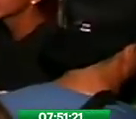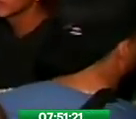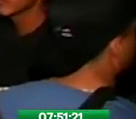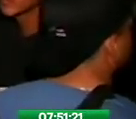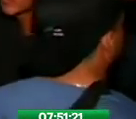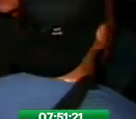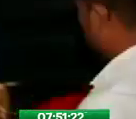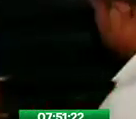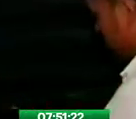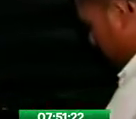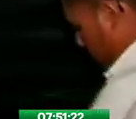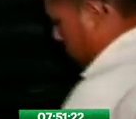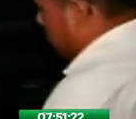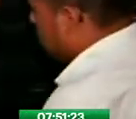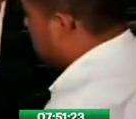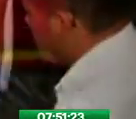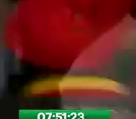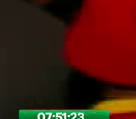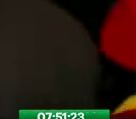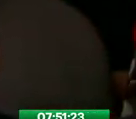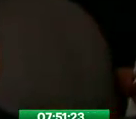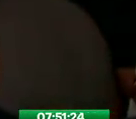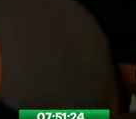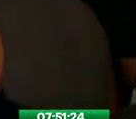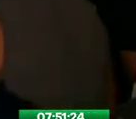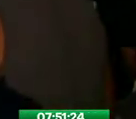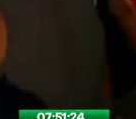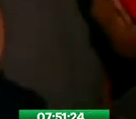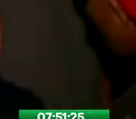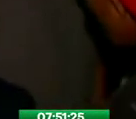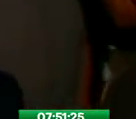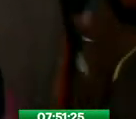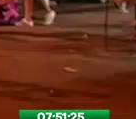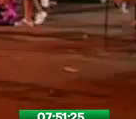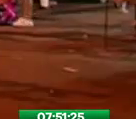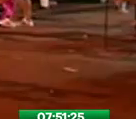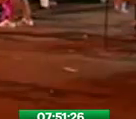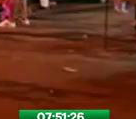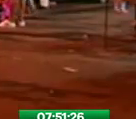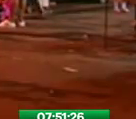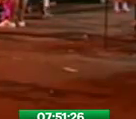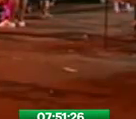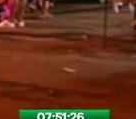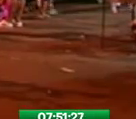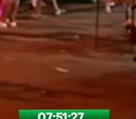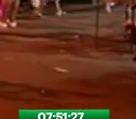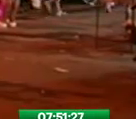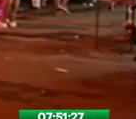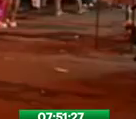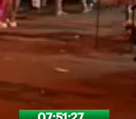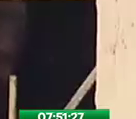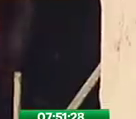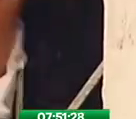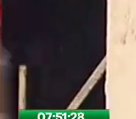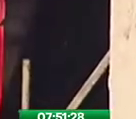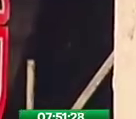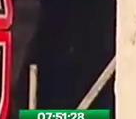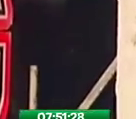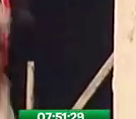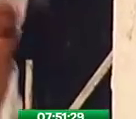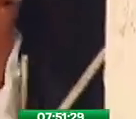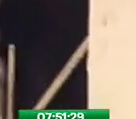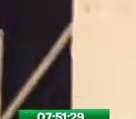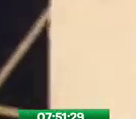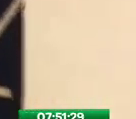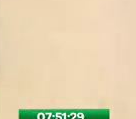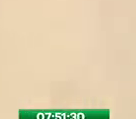de diferentes clínicas clandestinas de Guayaquil no pudieron escapar de las llamas. Pero por acá, asegura,